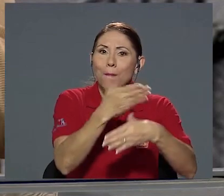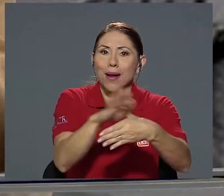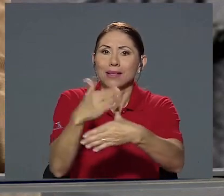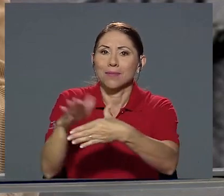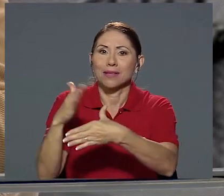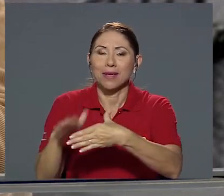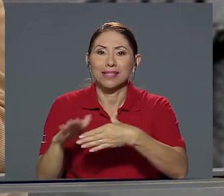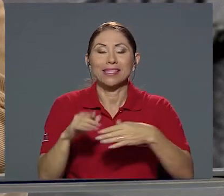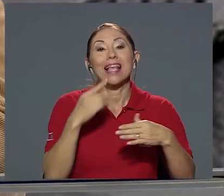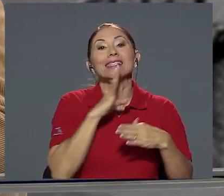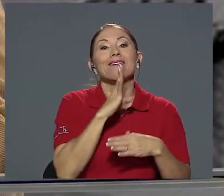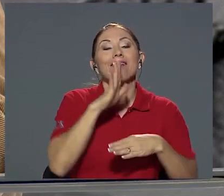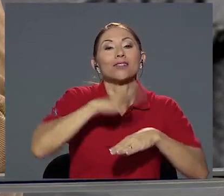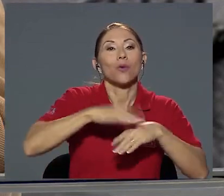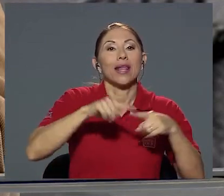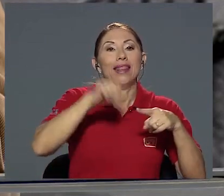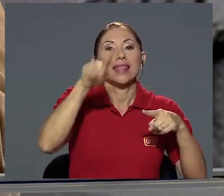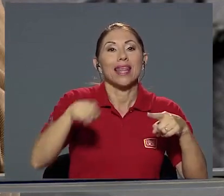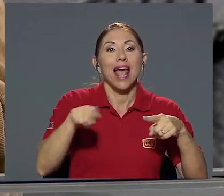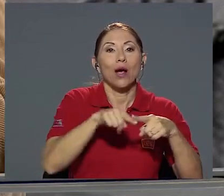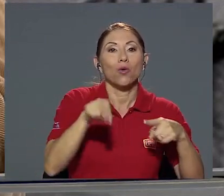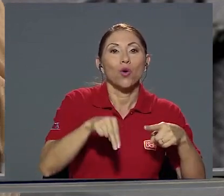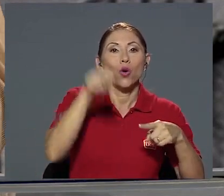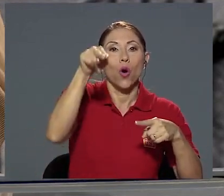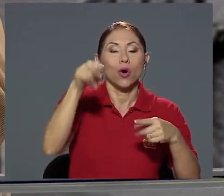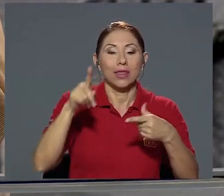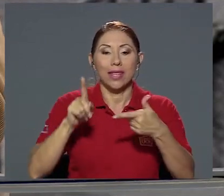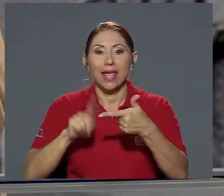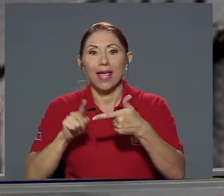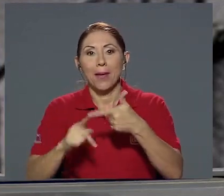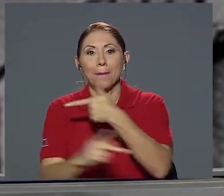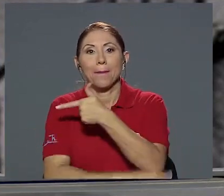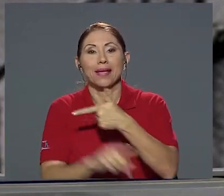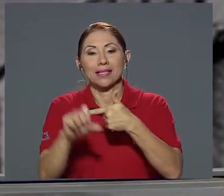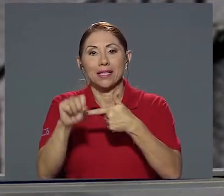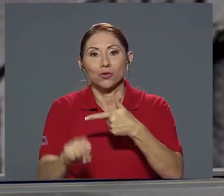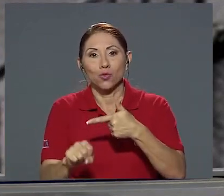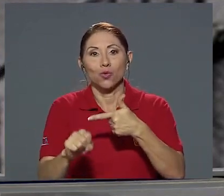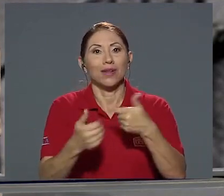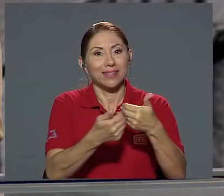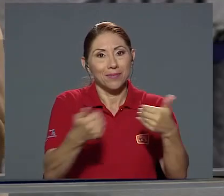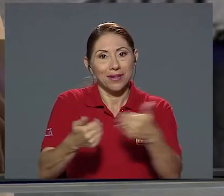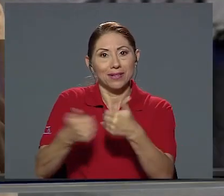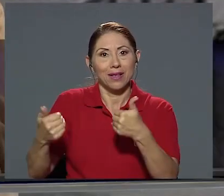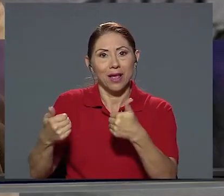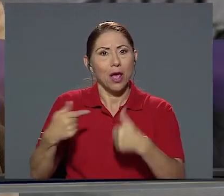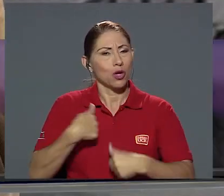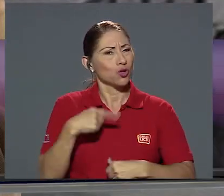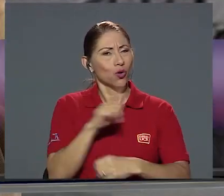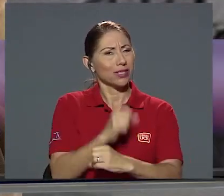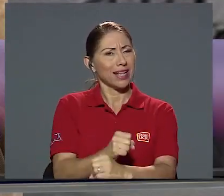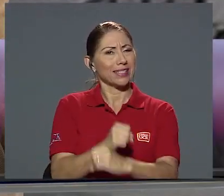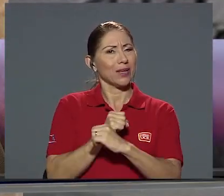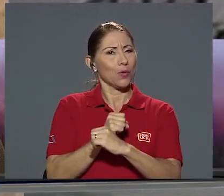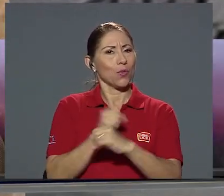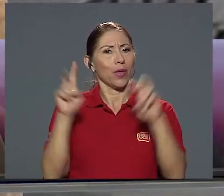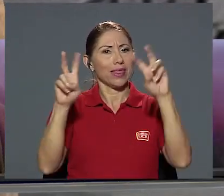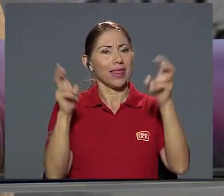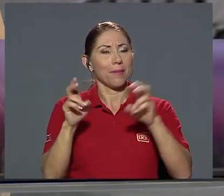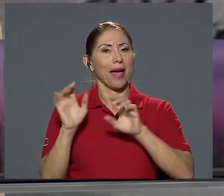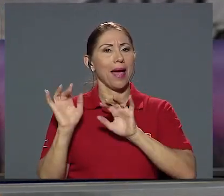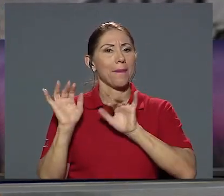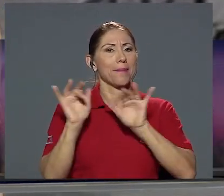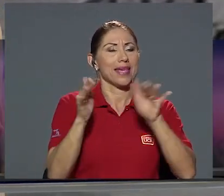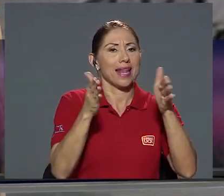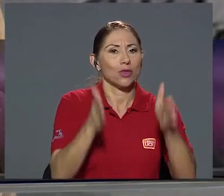el Bloque Sur, etcétera. Yo no estaría tan seguro que en materia migratoria, también en materia social y política, esos